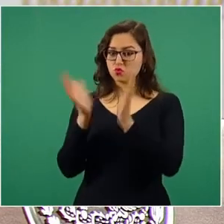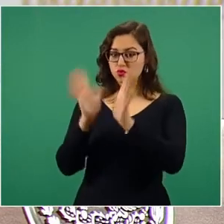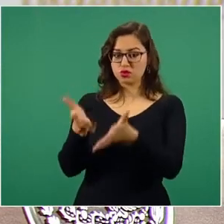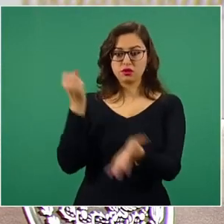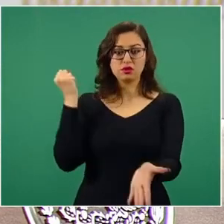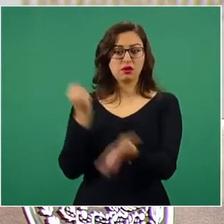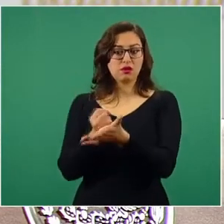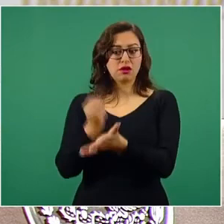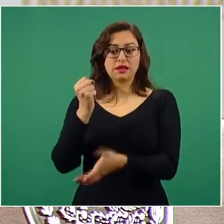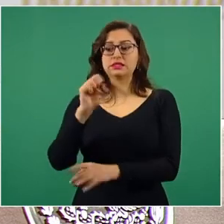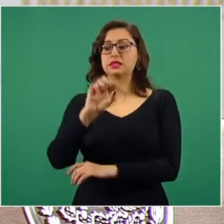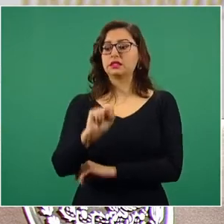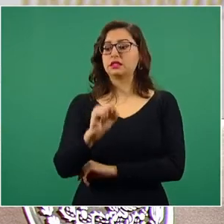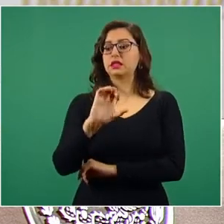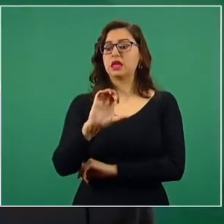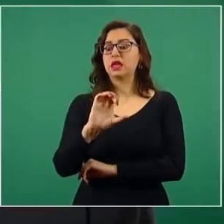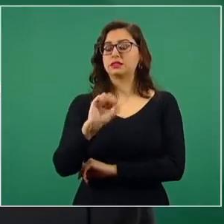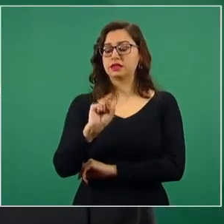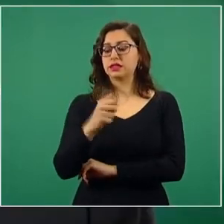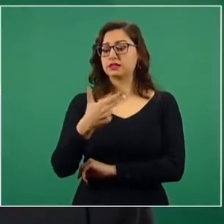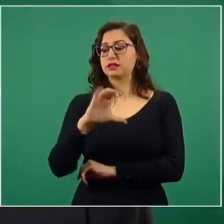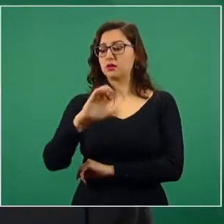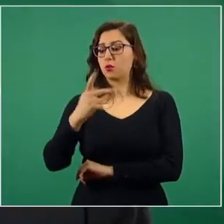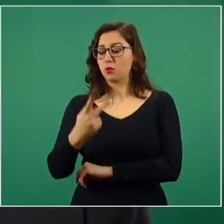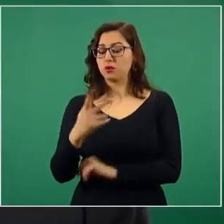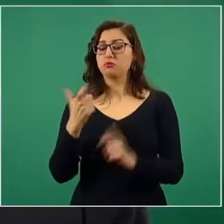Hacienda ha entregado los recursos